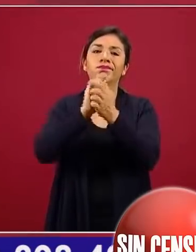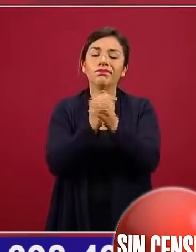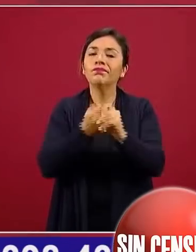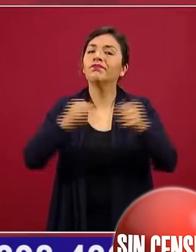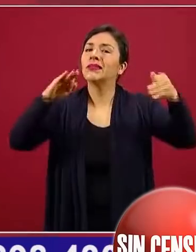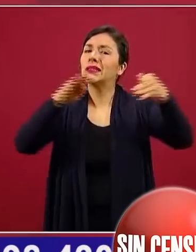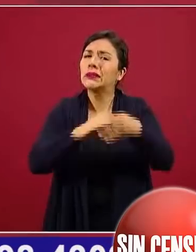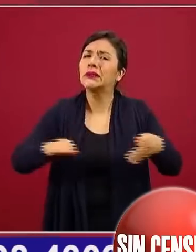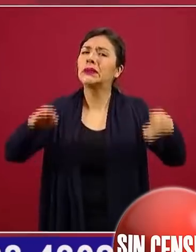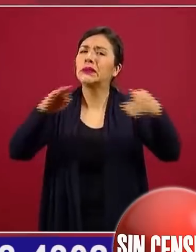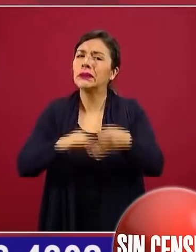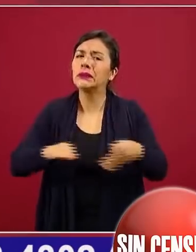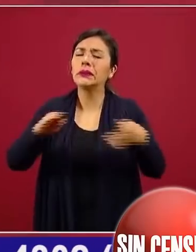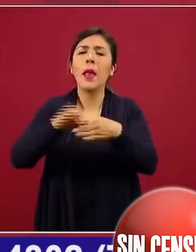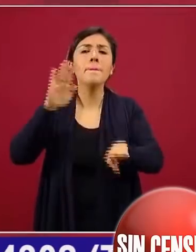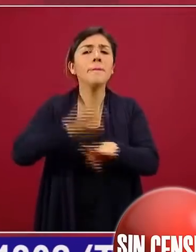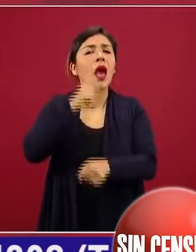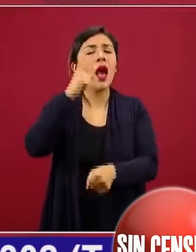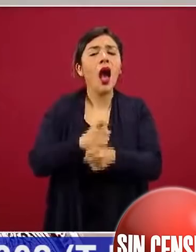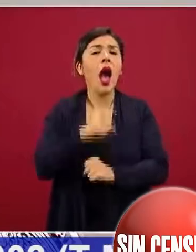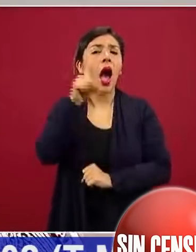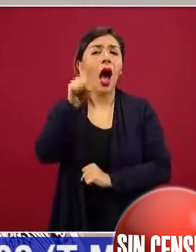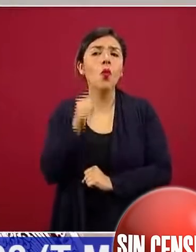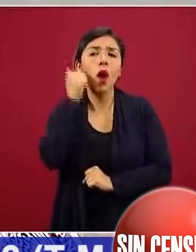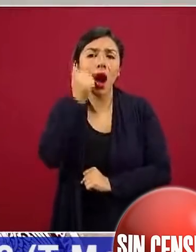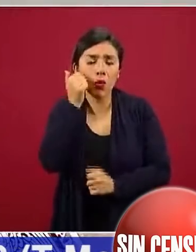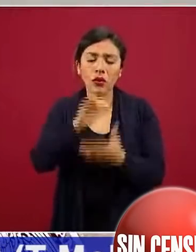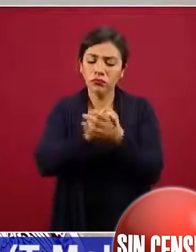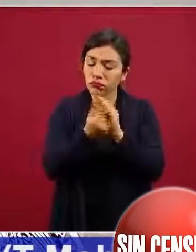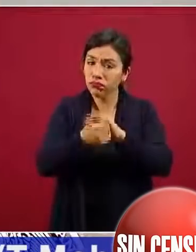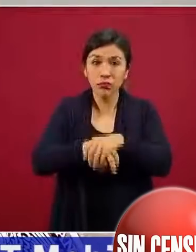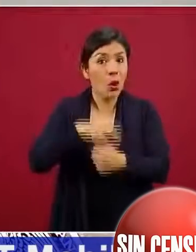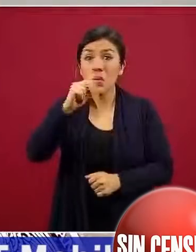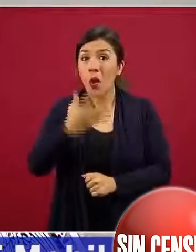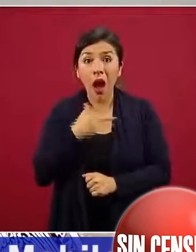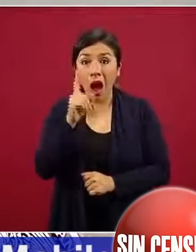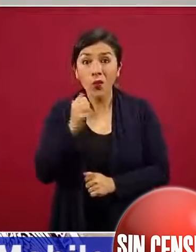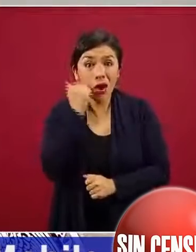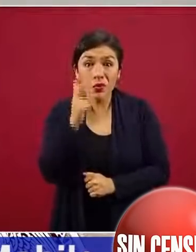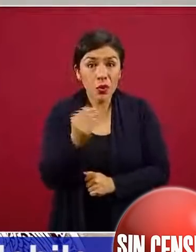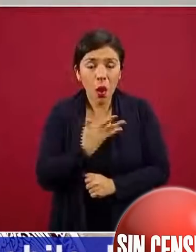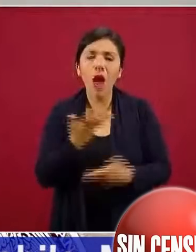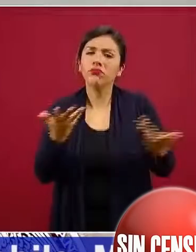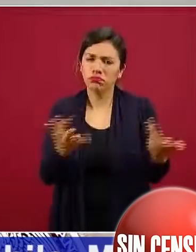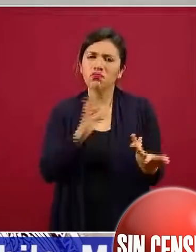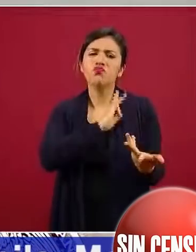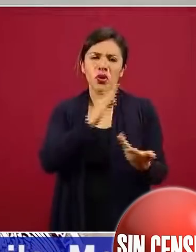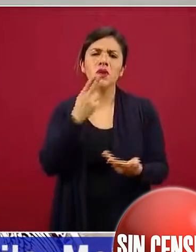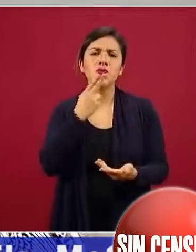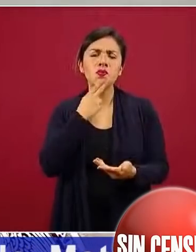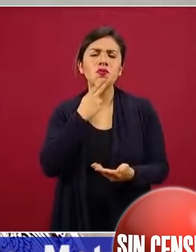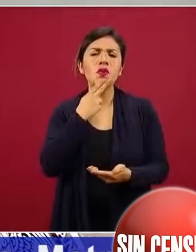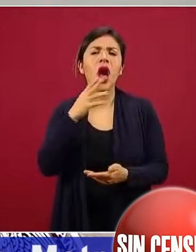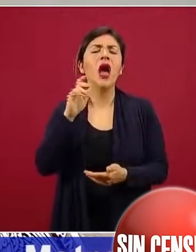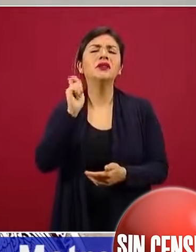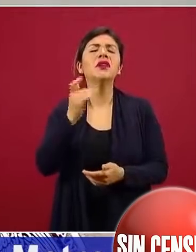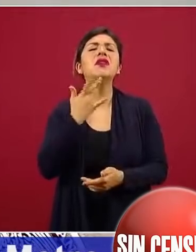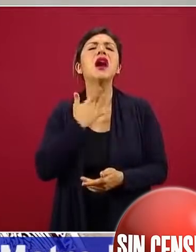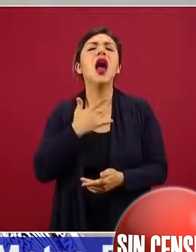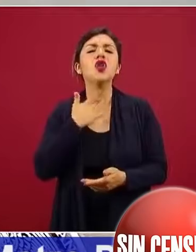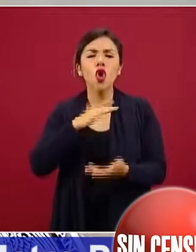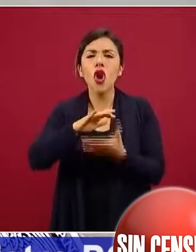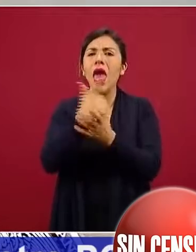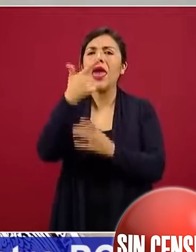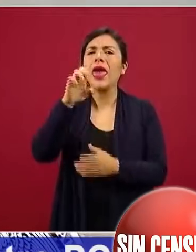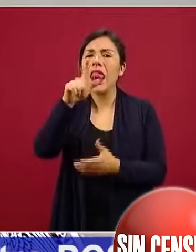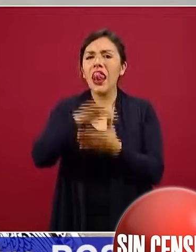Lavarnos las manos preferentemente con agua y jabón. Si no está disponible el agua y jabón, puede usarse alcohol en